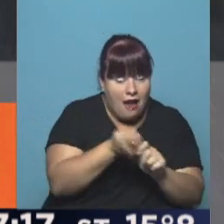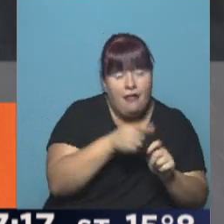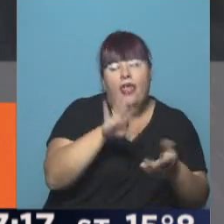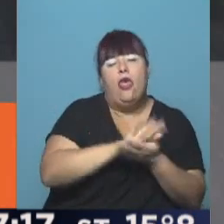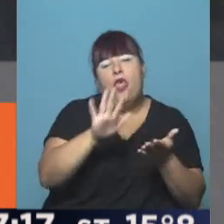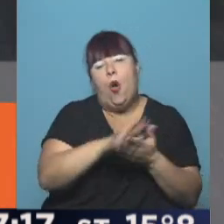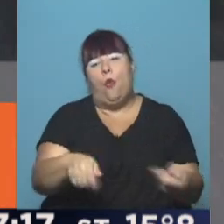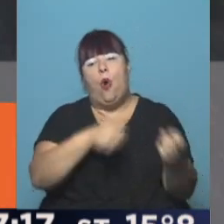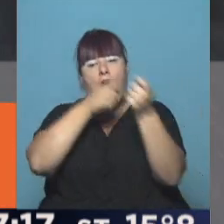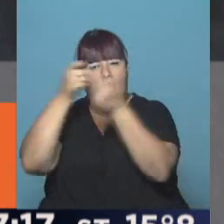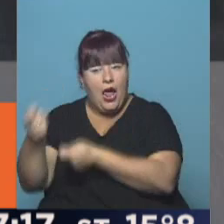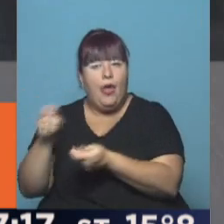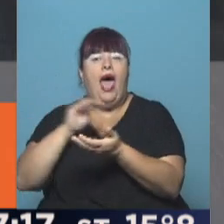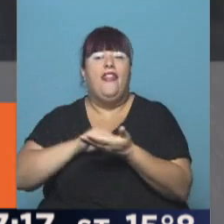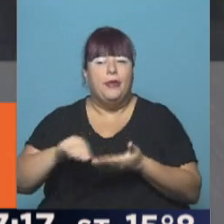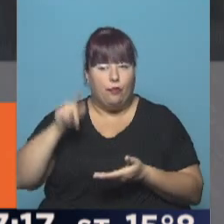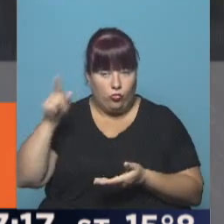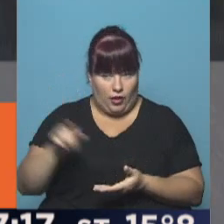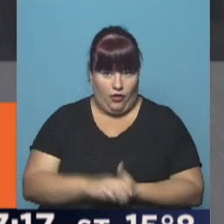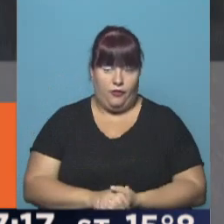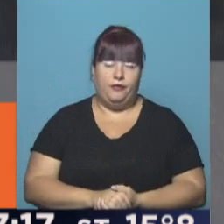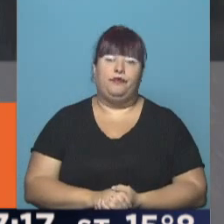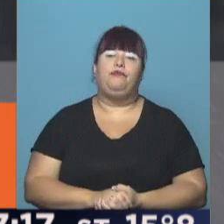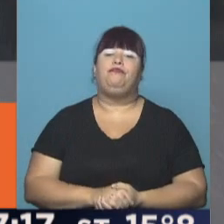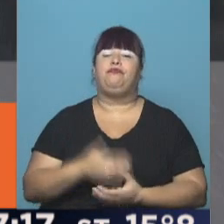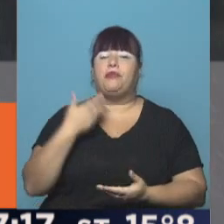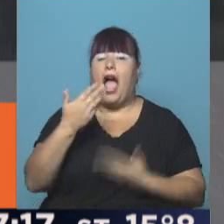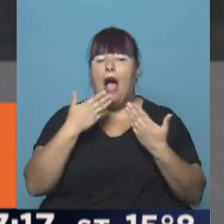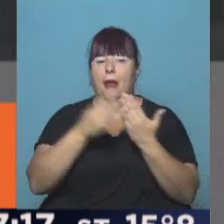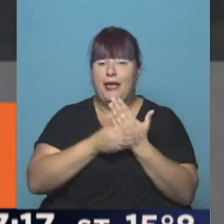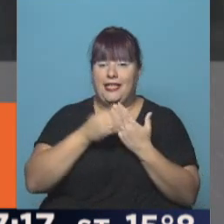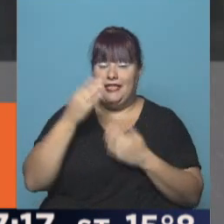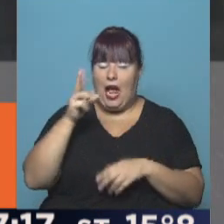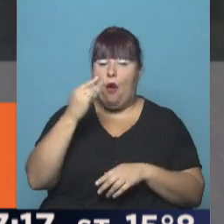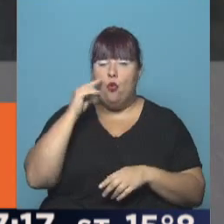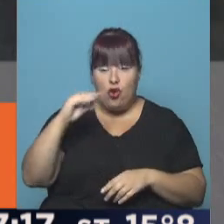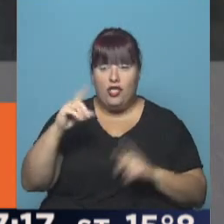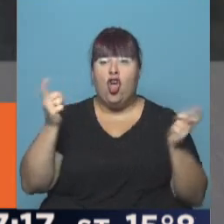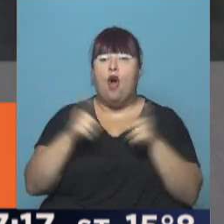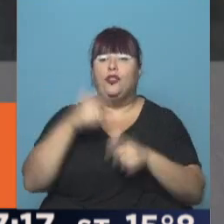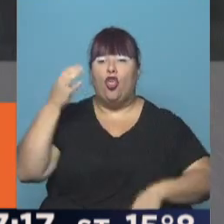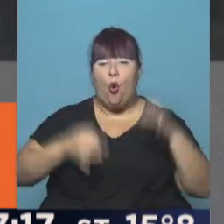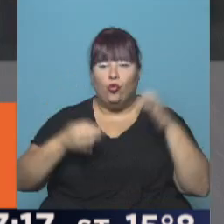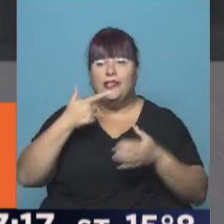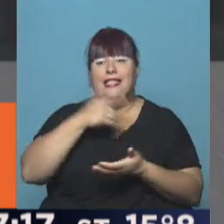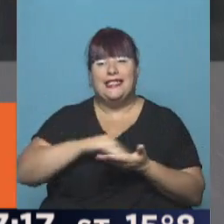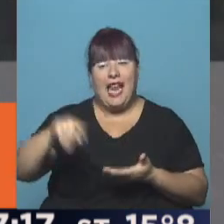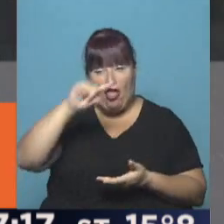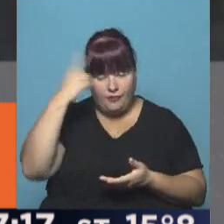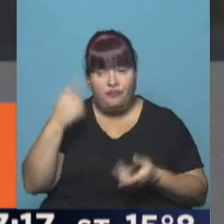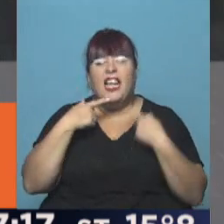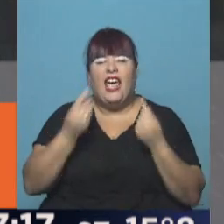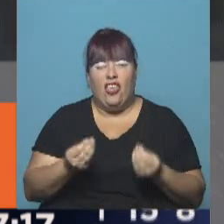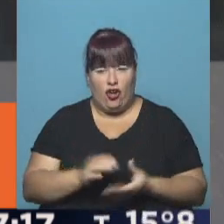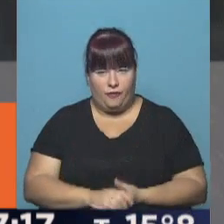proyecto tendrá que volver nuevamente a la Cámara Baja. Habló la ministra Bullrich en la Comisión de Justicia del Senado Nacional y